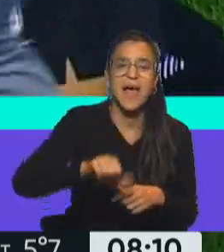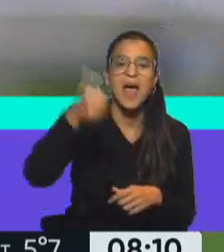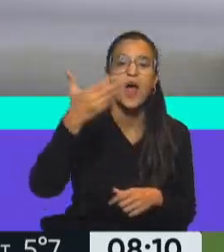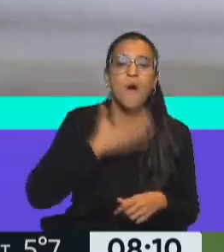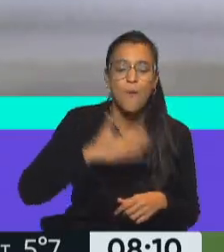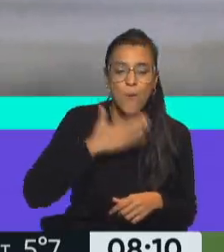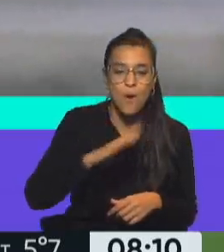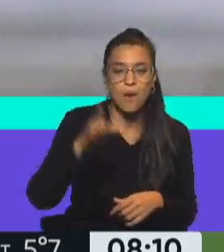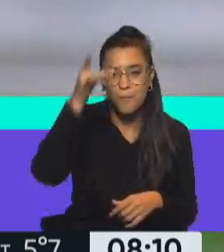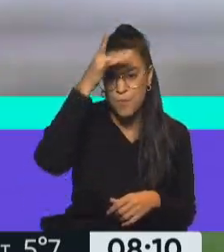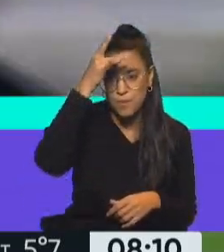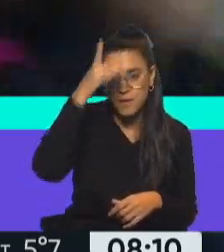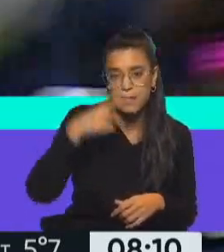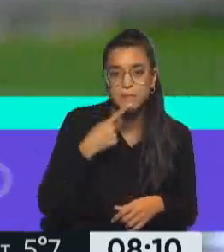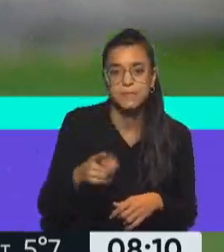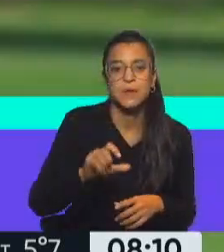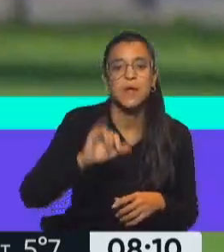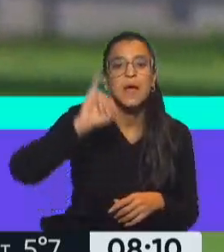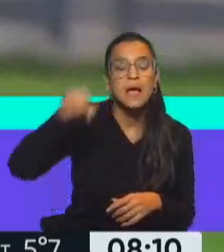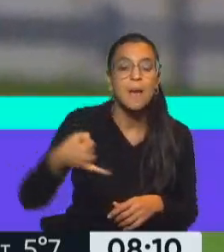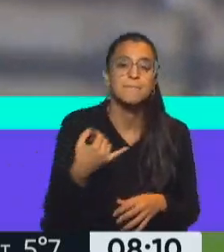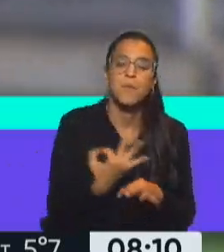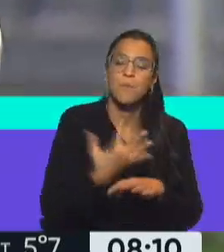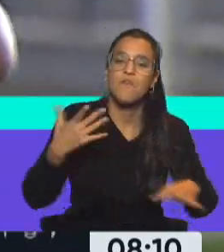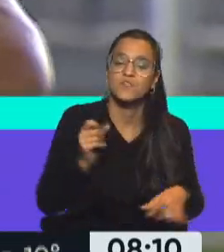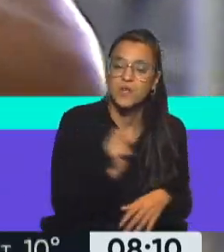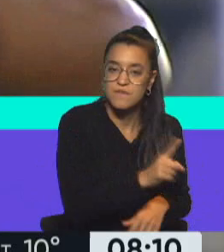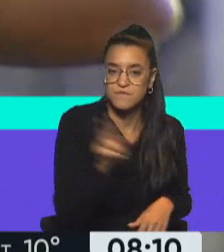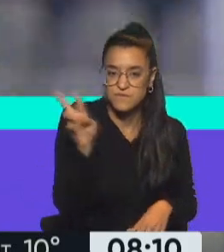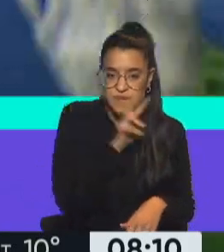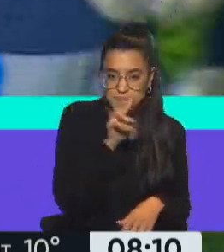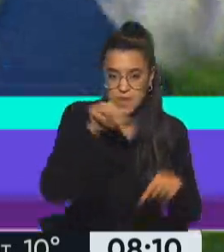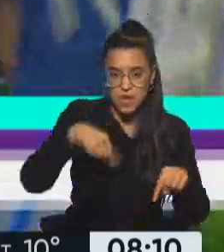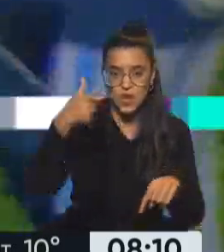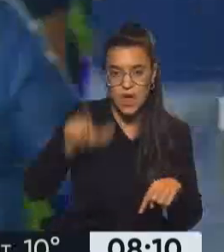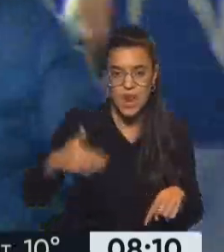penales. Campeonas del profesionalismo femenino en la Argentina.